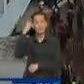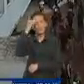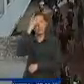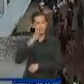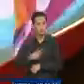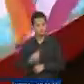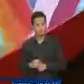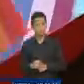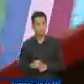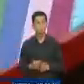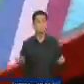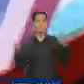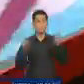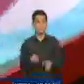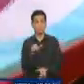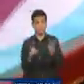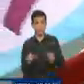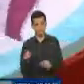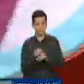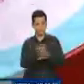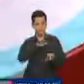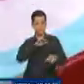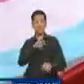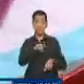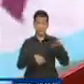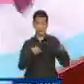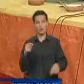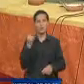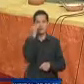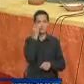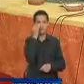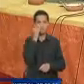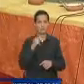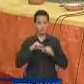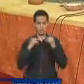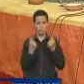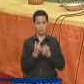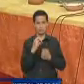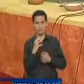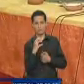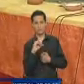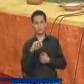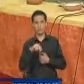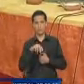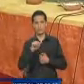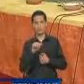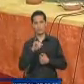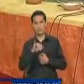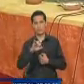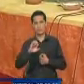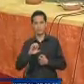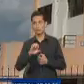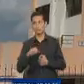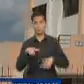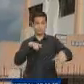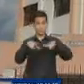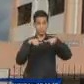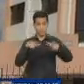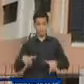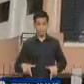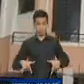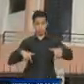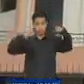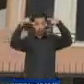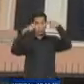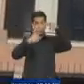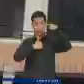esta convocatoria se suma parte de la dirigencia indígena de la CONAIE, que se rehúsa a entregar al Ministerio de Inclusión Económica y Social el